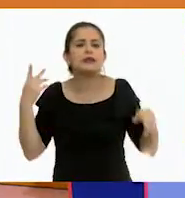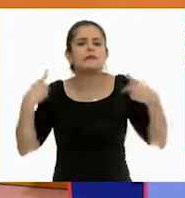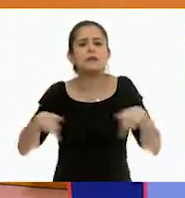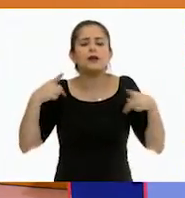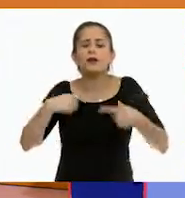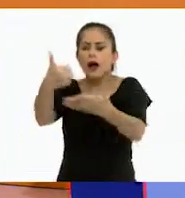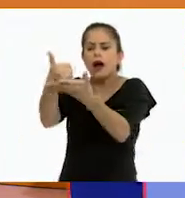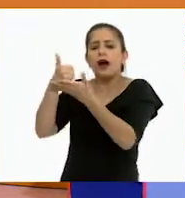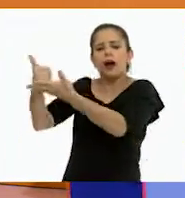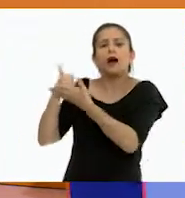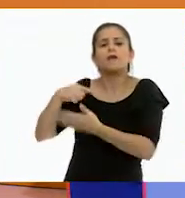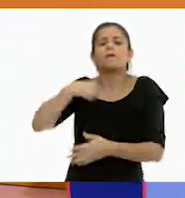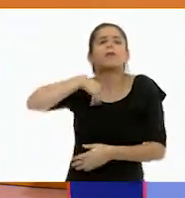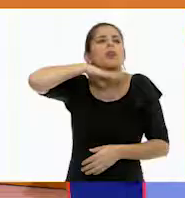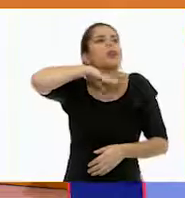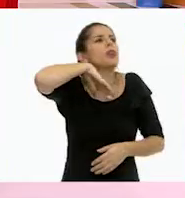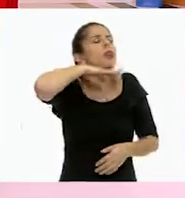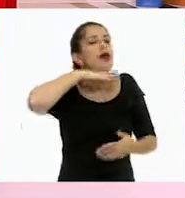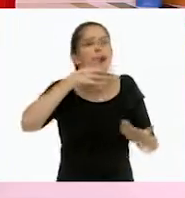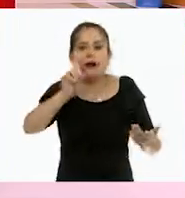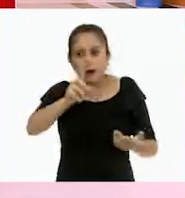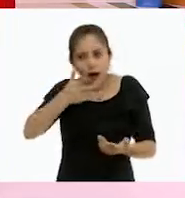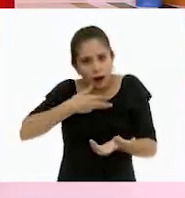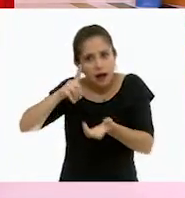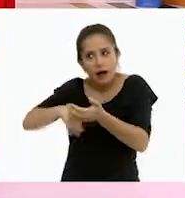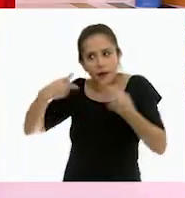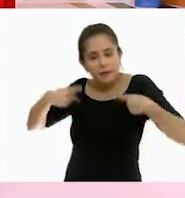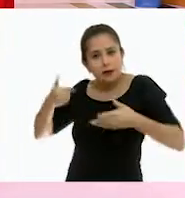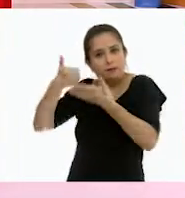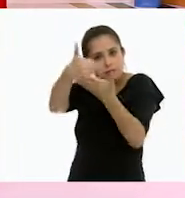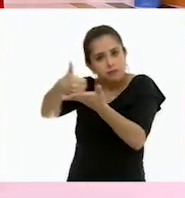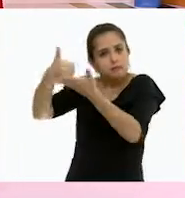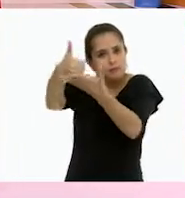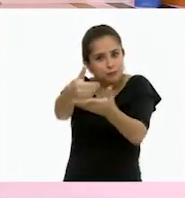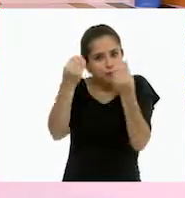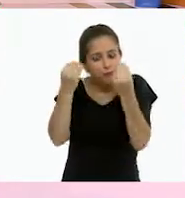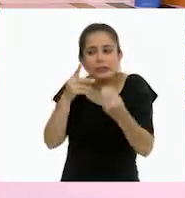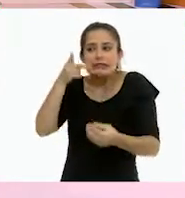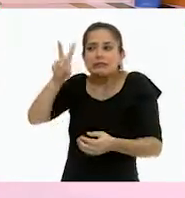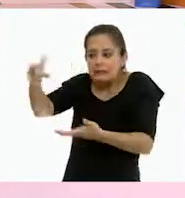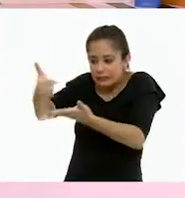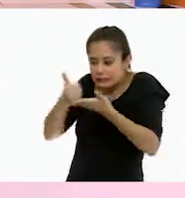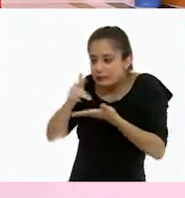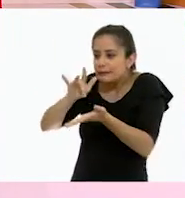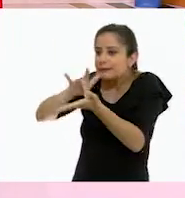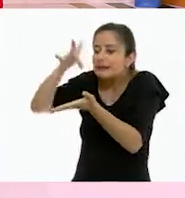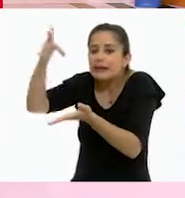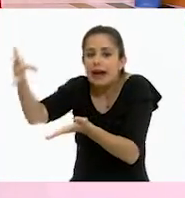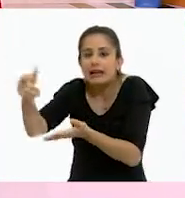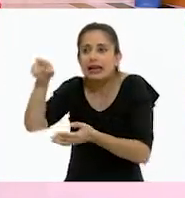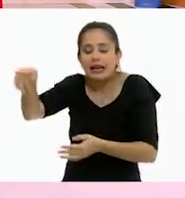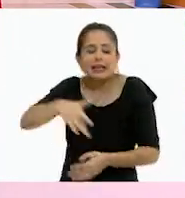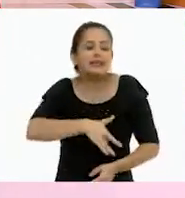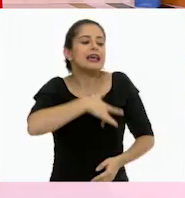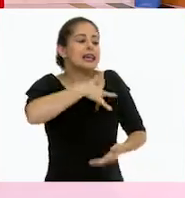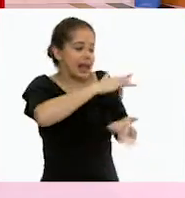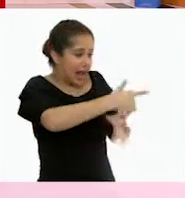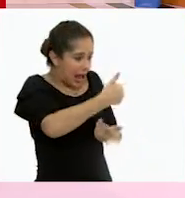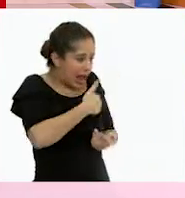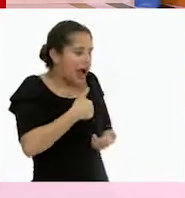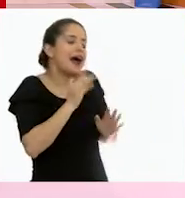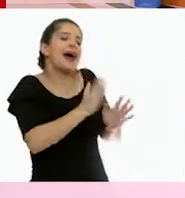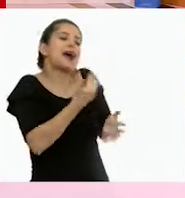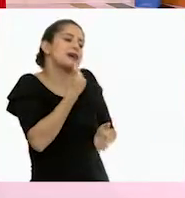les ayudamos a las personas. Y es padre cuando te lo reconocen, porque además de que los hace sentir bien a ellos, te sientes bien